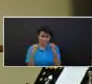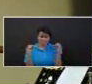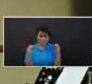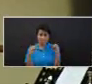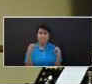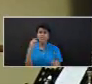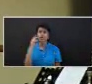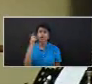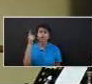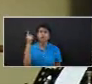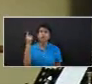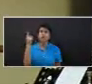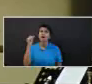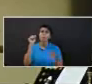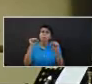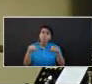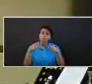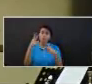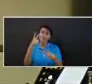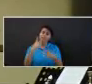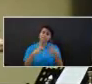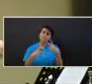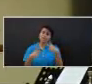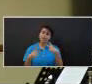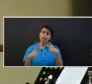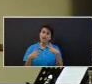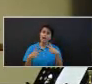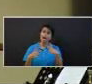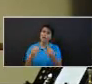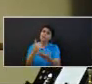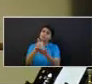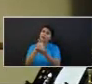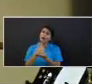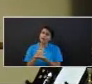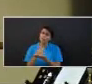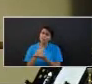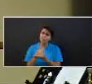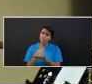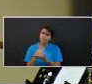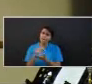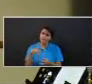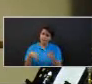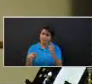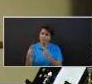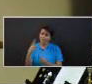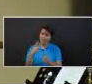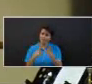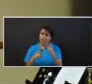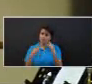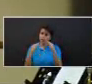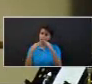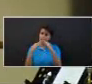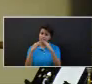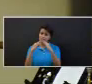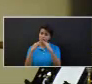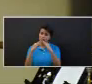Señor, pudo venir a atenderme en mi regreso a casa.